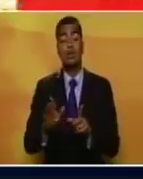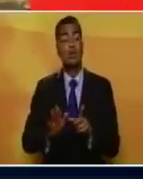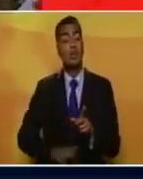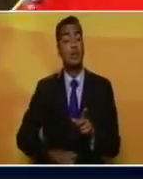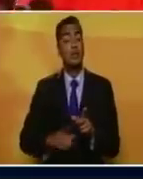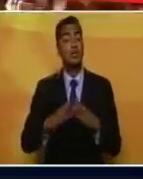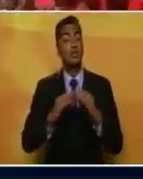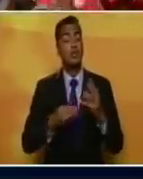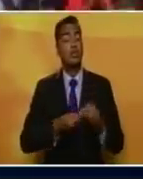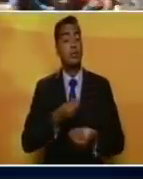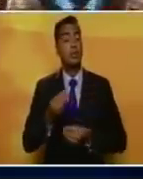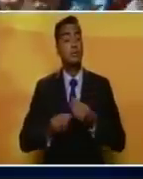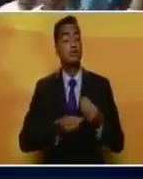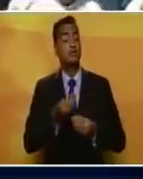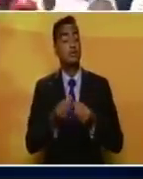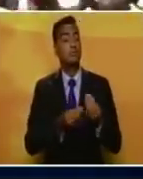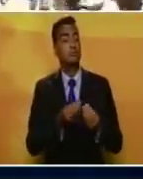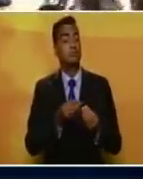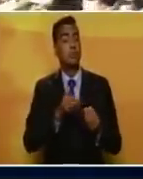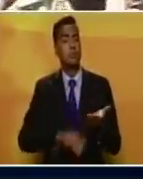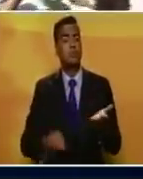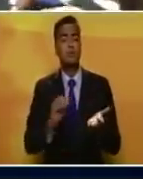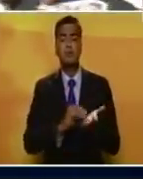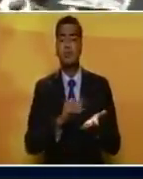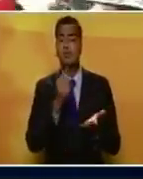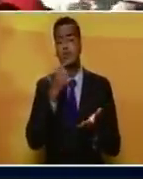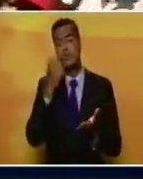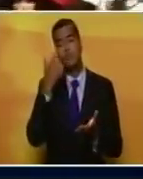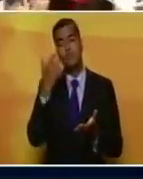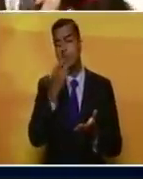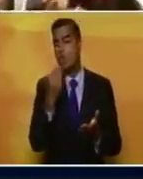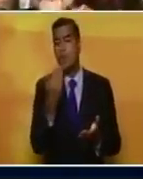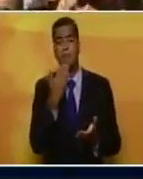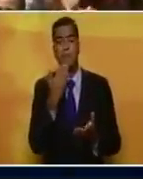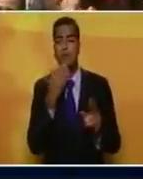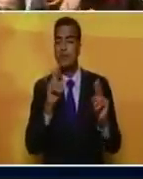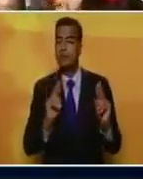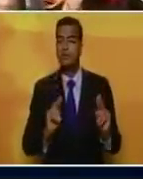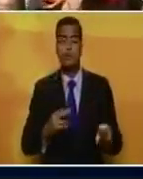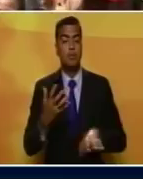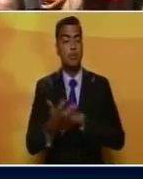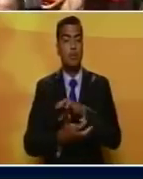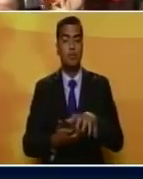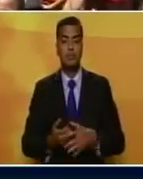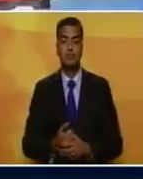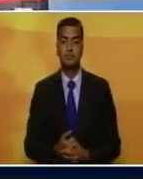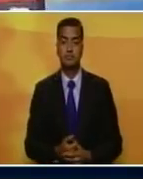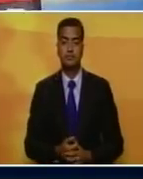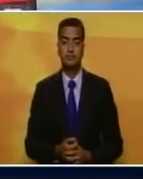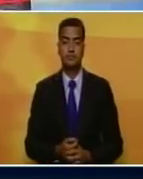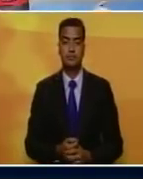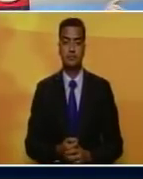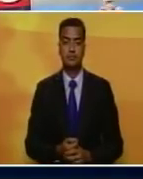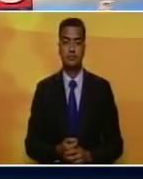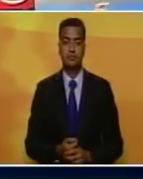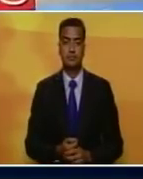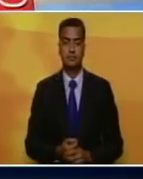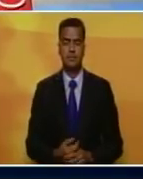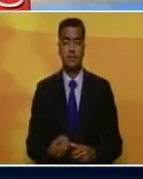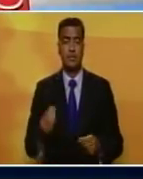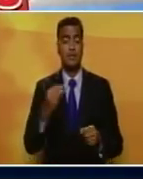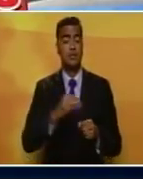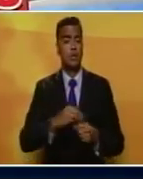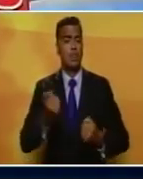Rangel Ábalos no hubo paro de transporte. Aplaudió la decisión de los choferes de no sumarse a esa convocatoria. Según